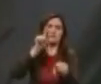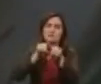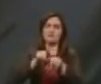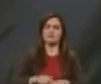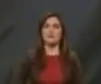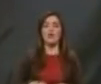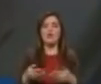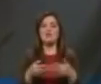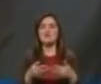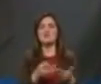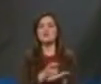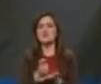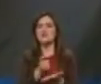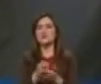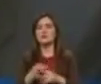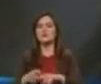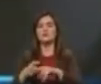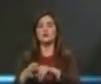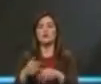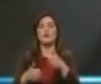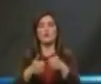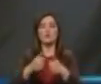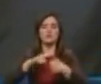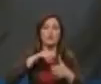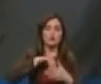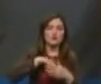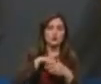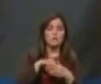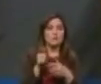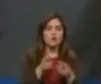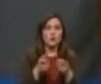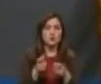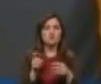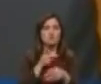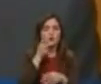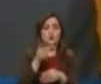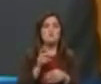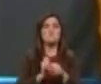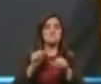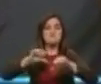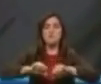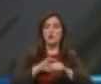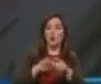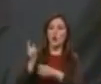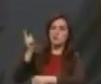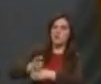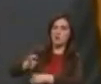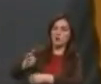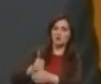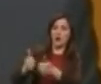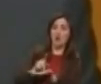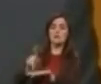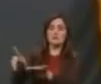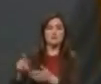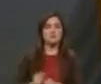son los delitos imprescriptibles entre ellos peculado enriquecimiento ilícito lavado de activos y por ninguno